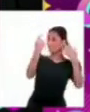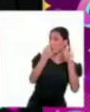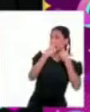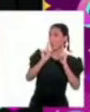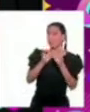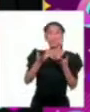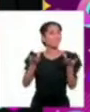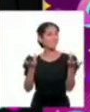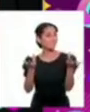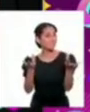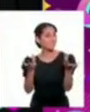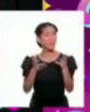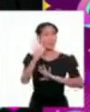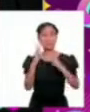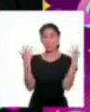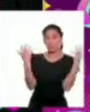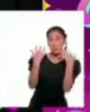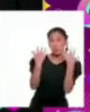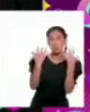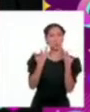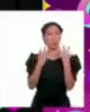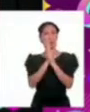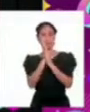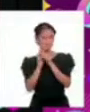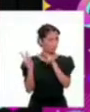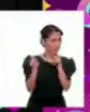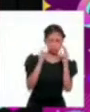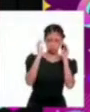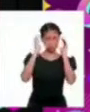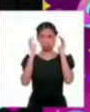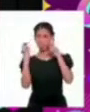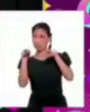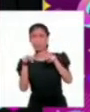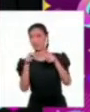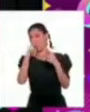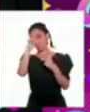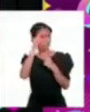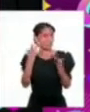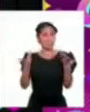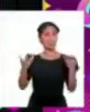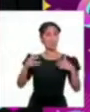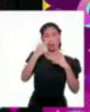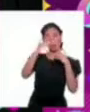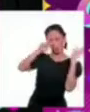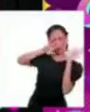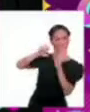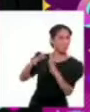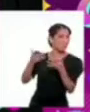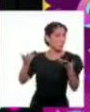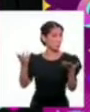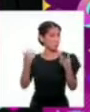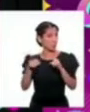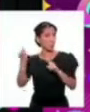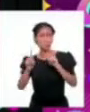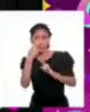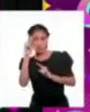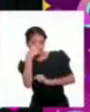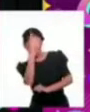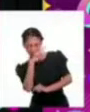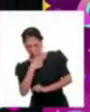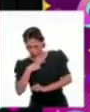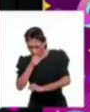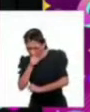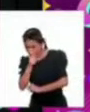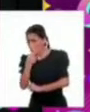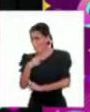embargo que por miedo o por las circunstancias en las que vivimos en nuestro país, en donde simplemente no escuchan a los niños, no lo hacen. En cambio,